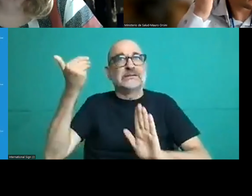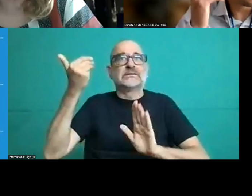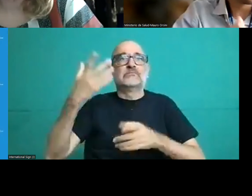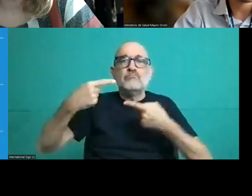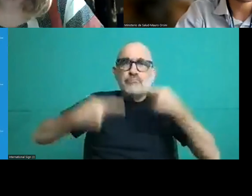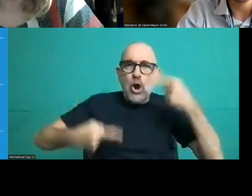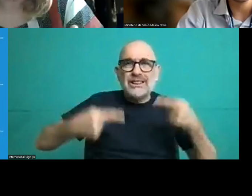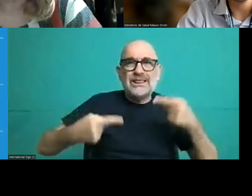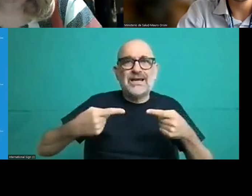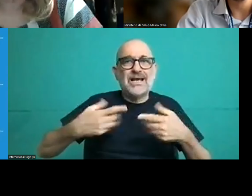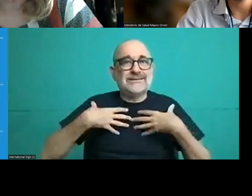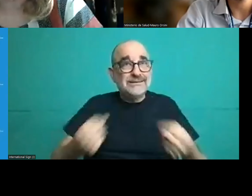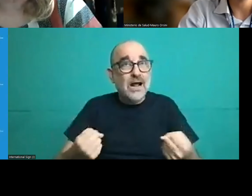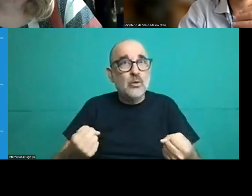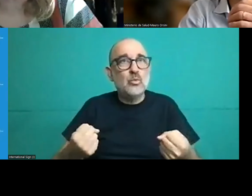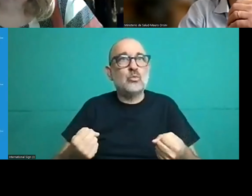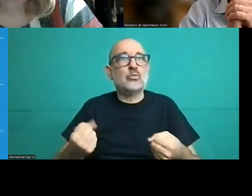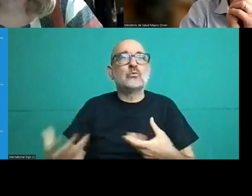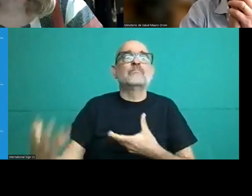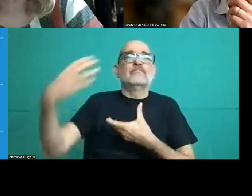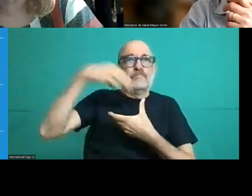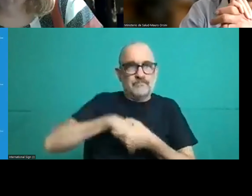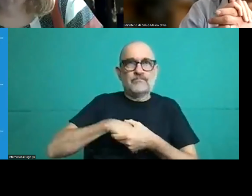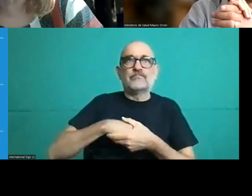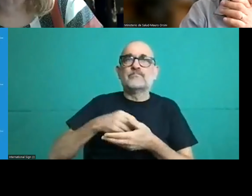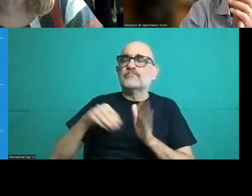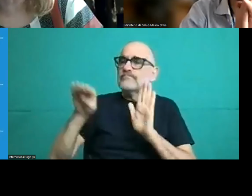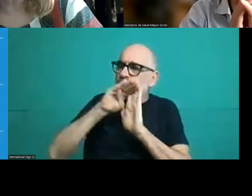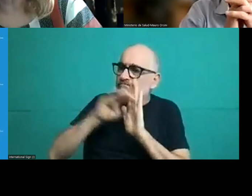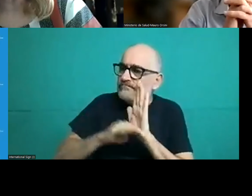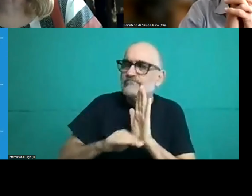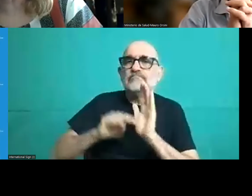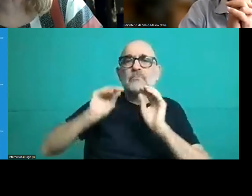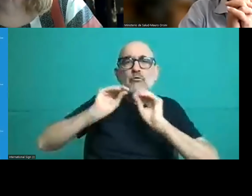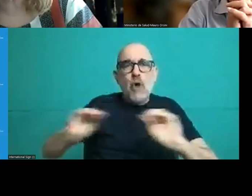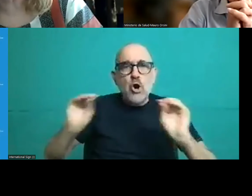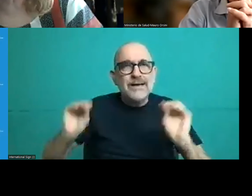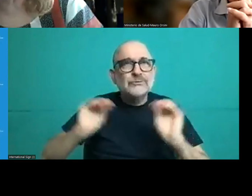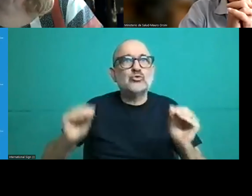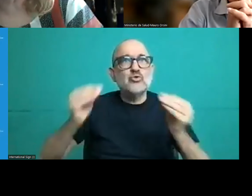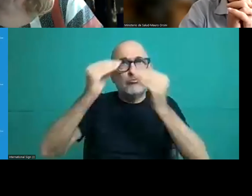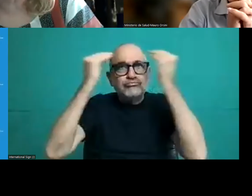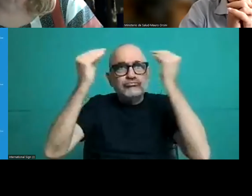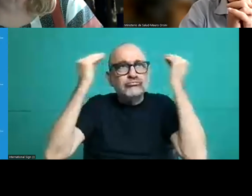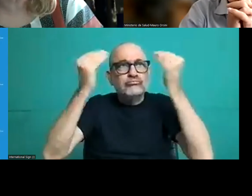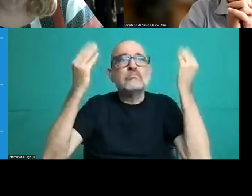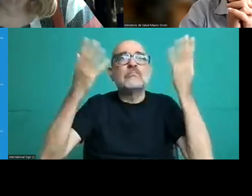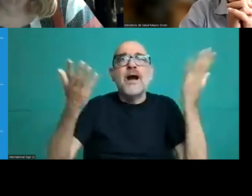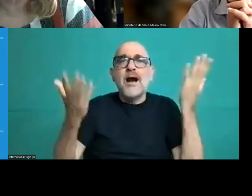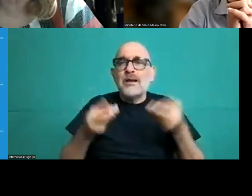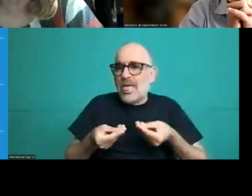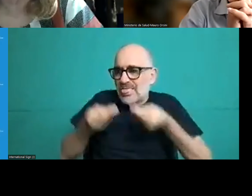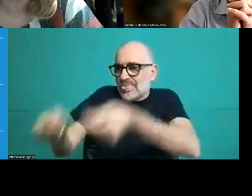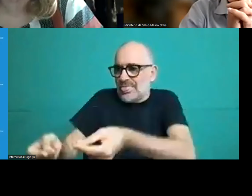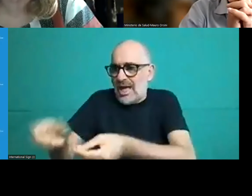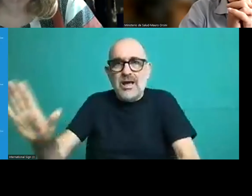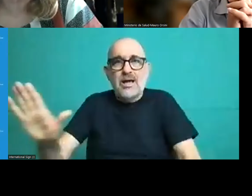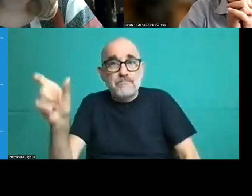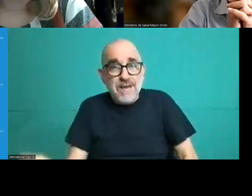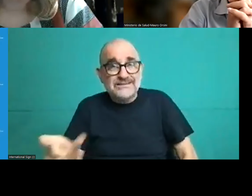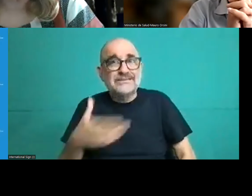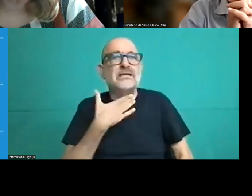para dar la voz al paciente y comprender todos los procedimientos de seguridad. Pero también hay un